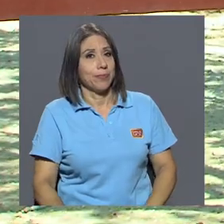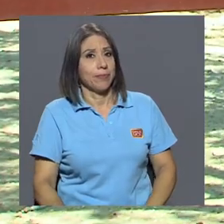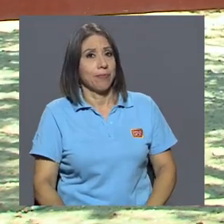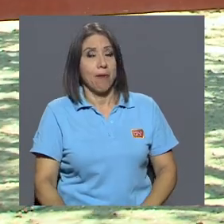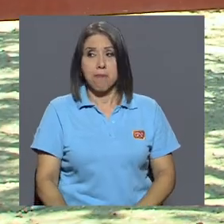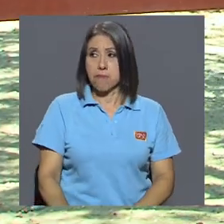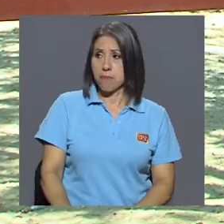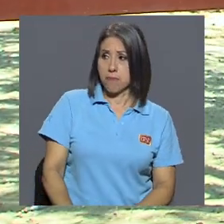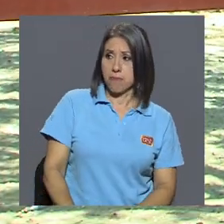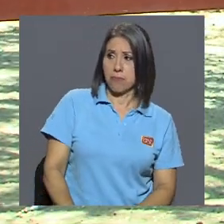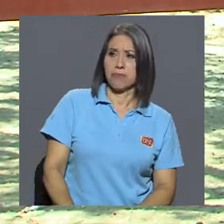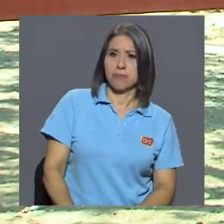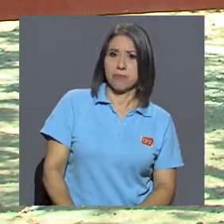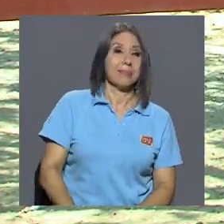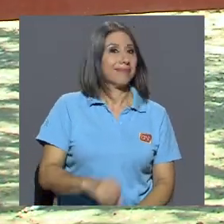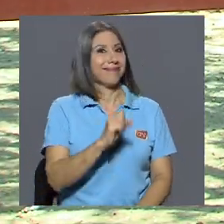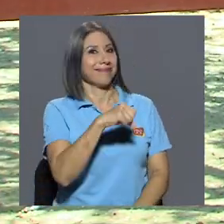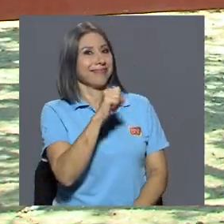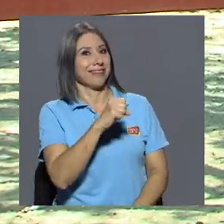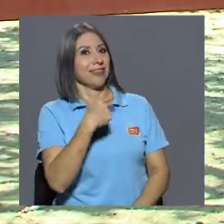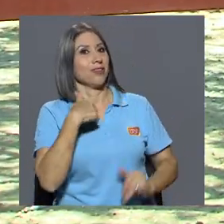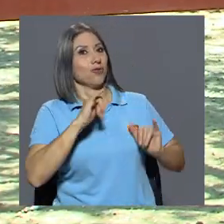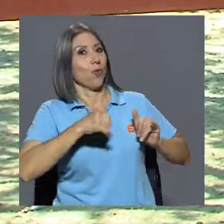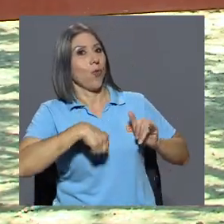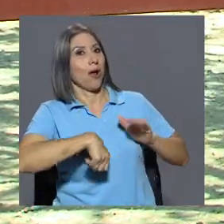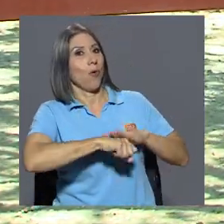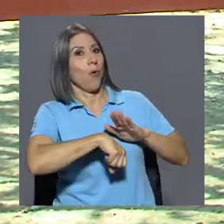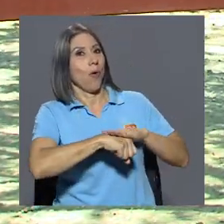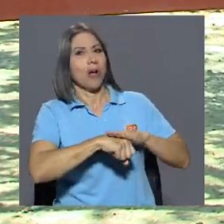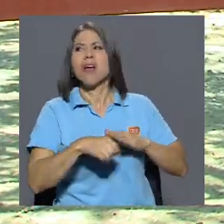¿Sí? Yo juego. ¿Y de qué? ¿De delantero?